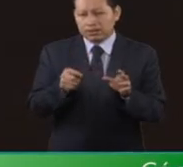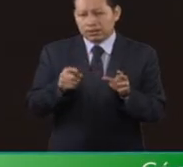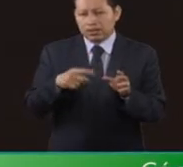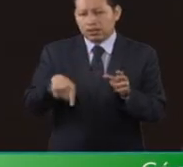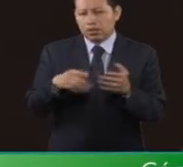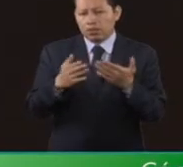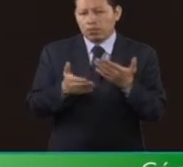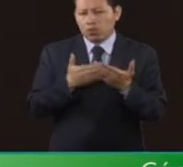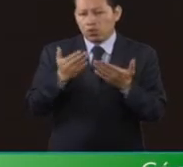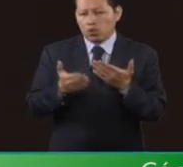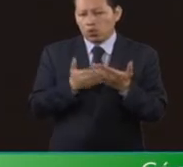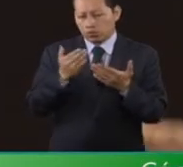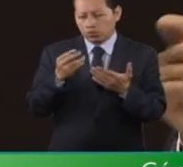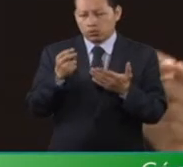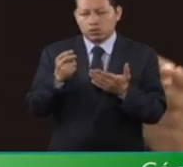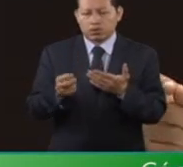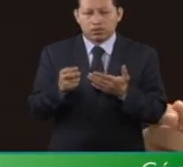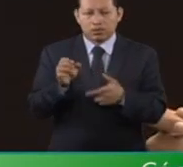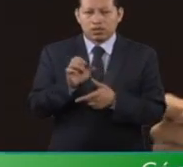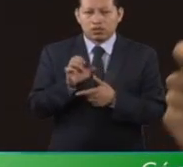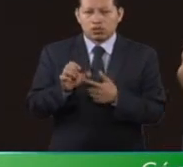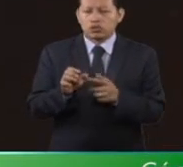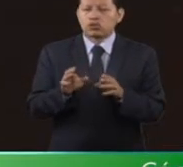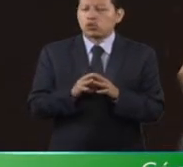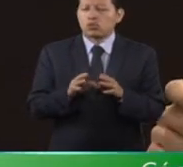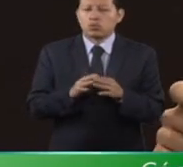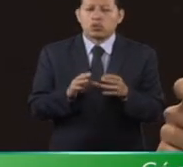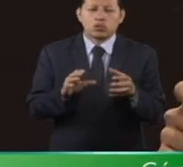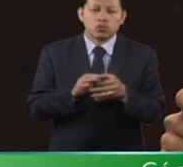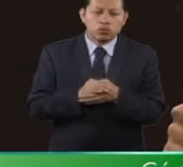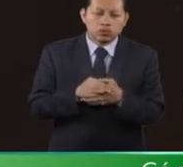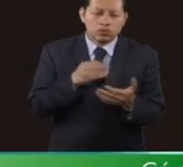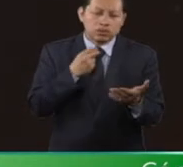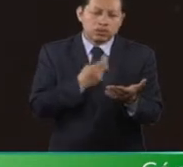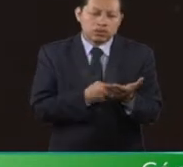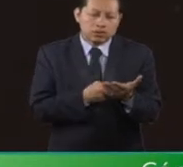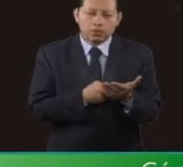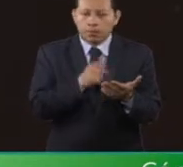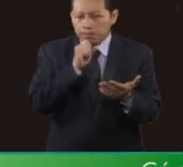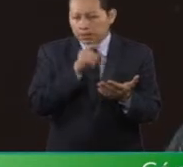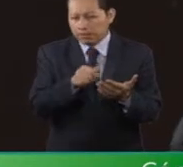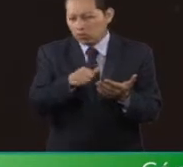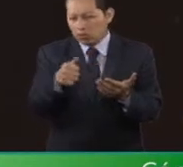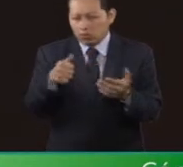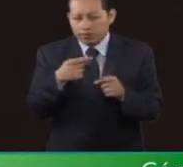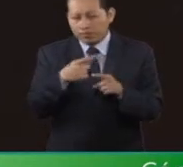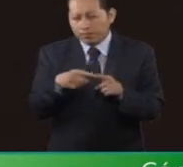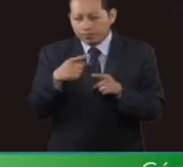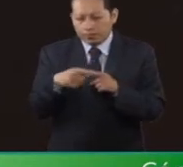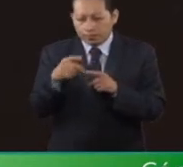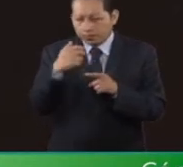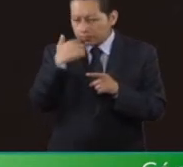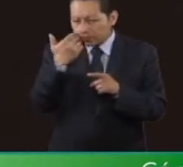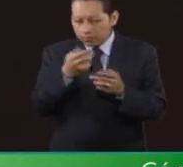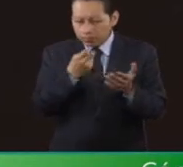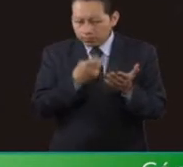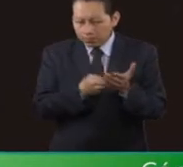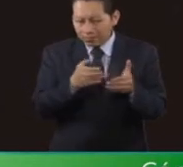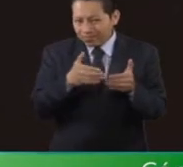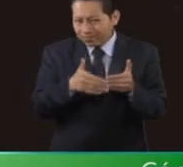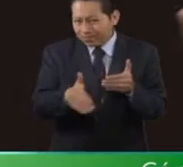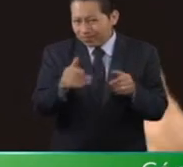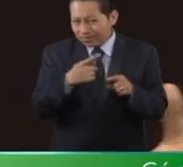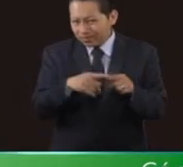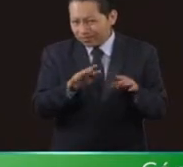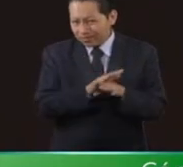pocos. Entonces, ¿cómo se justifica que esta reforma y todas las demás que se prevén después de estas